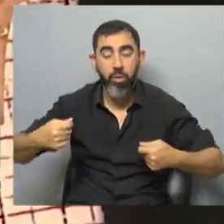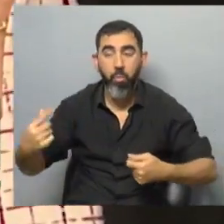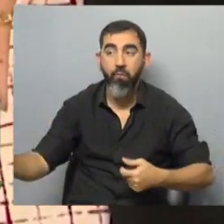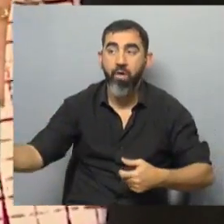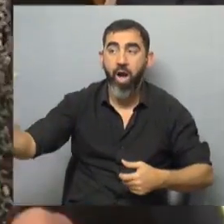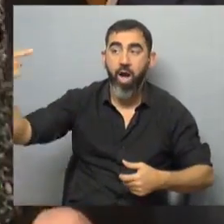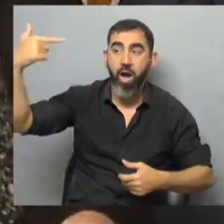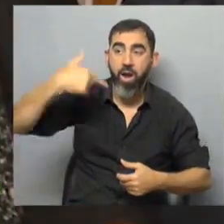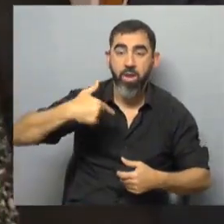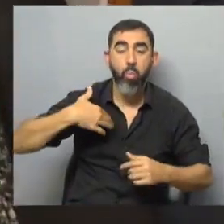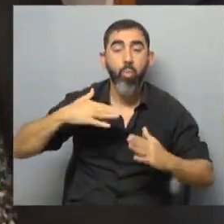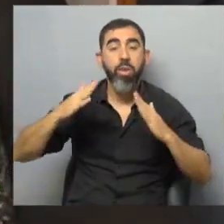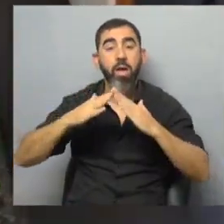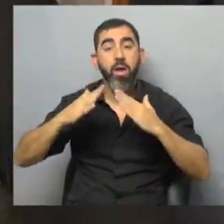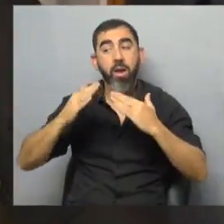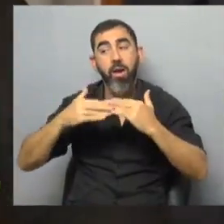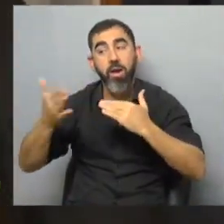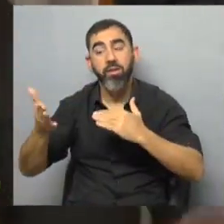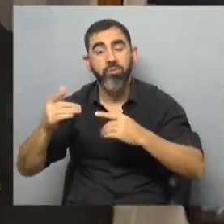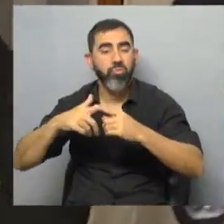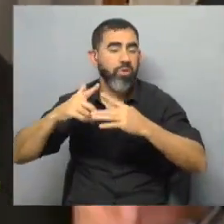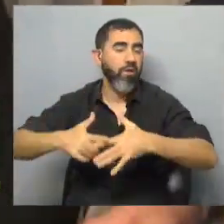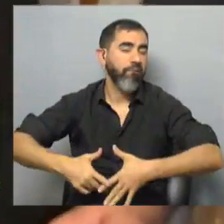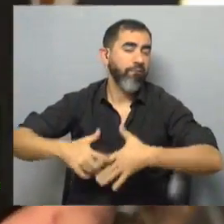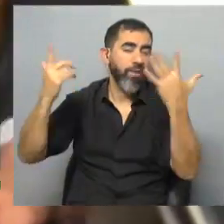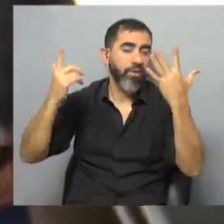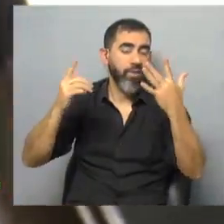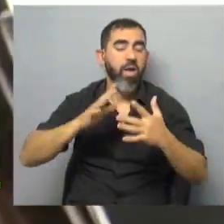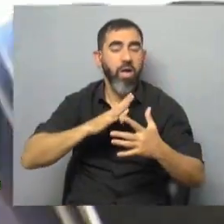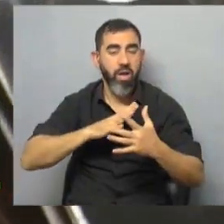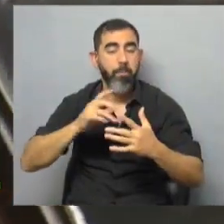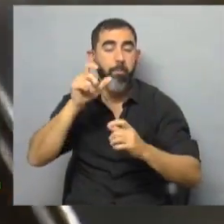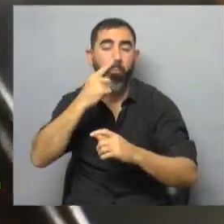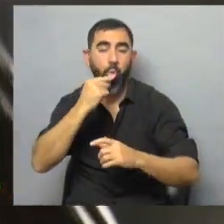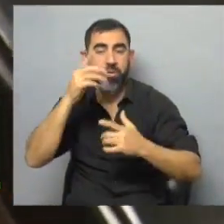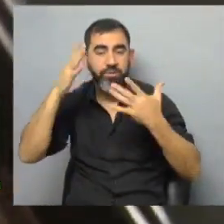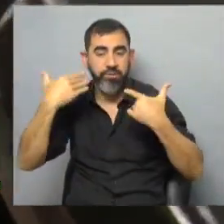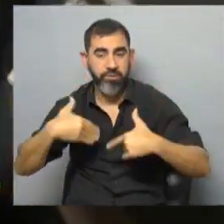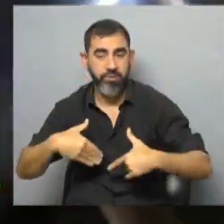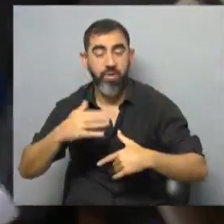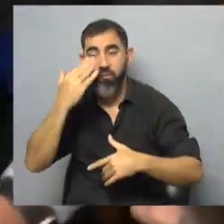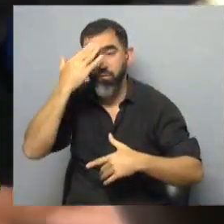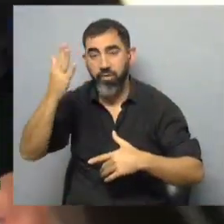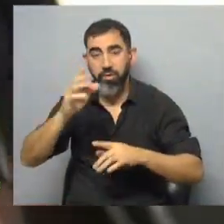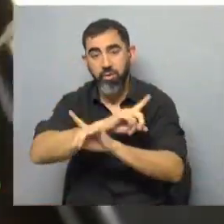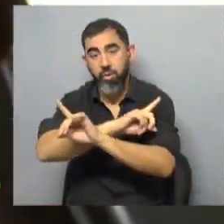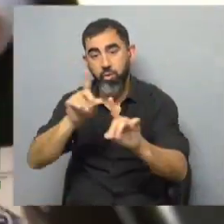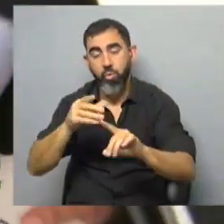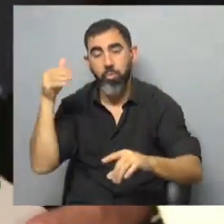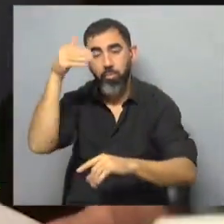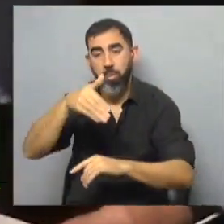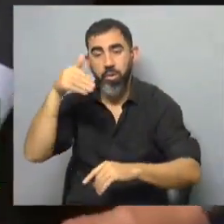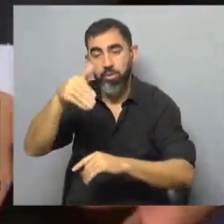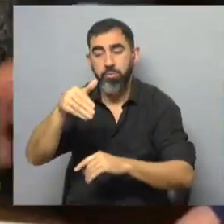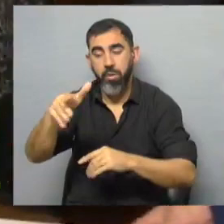perdida proveniente de una casa vecina donde se desarrollaba una fiesta con uniformados. Sí, el Frente Amplio anunció que no va a participar